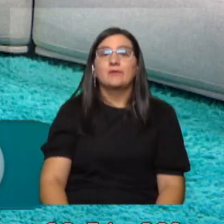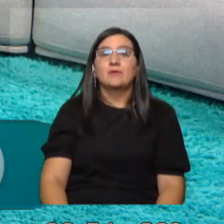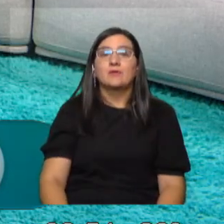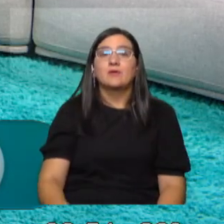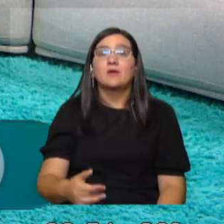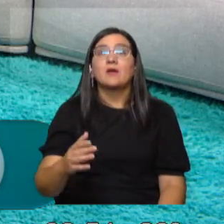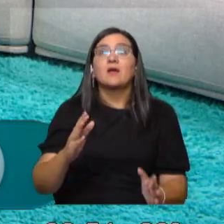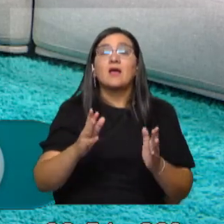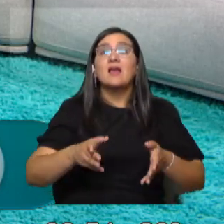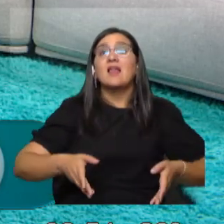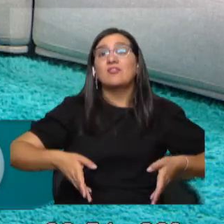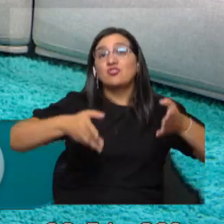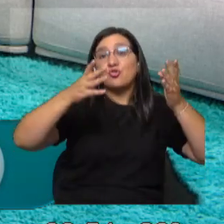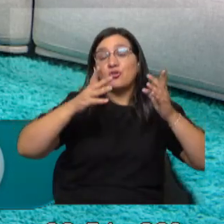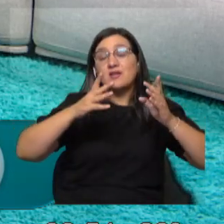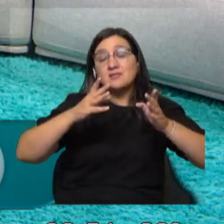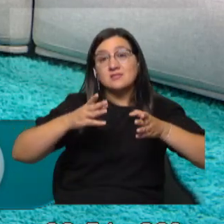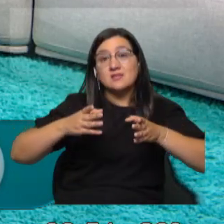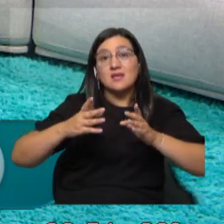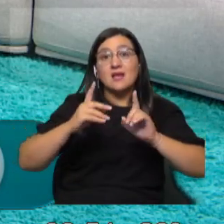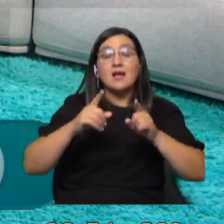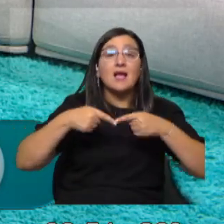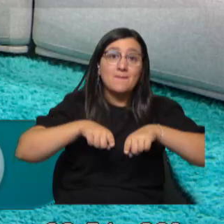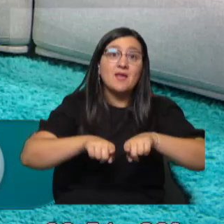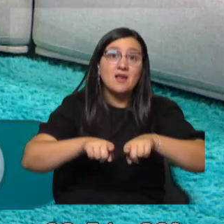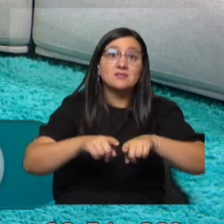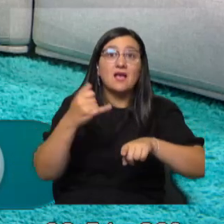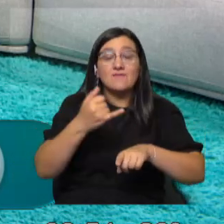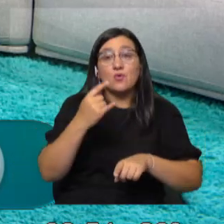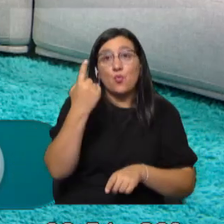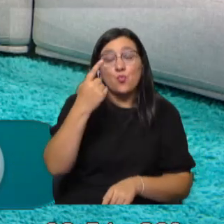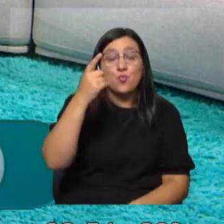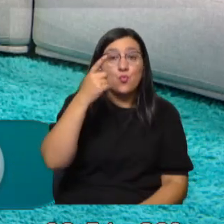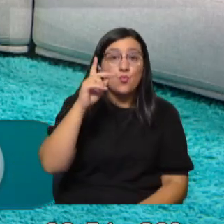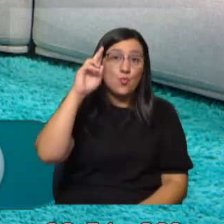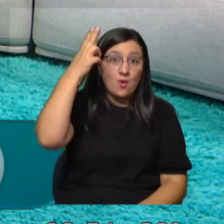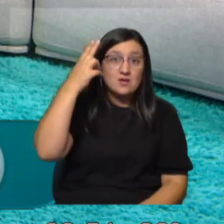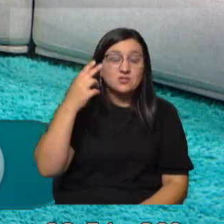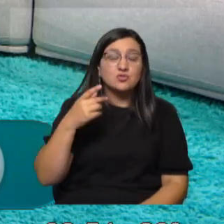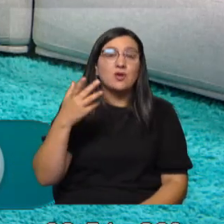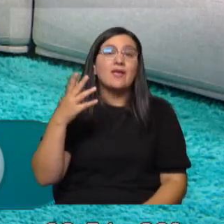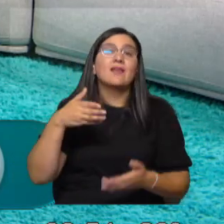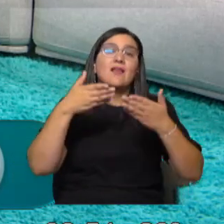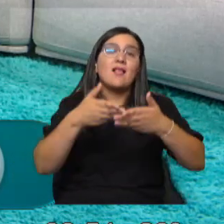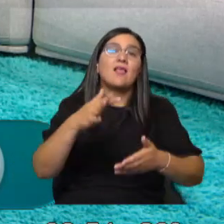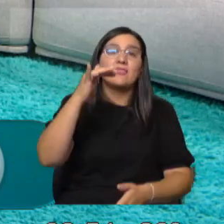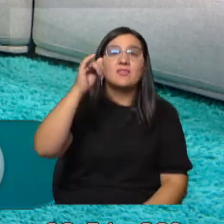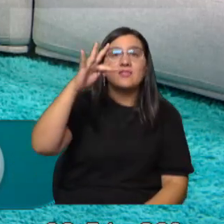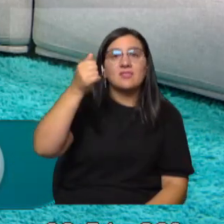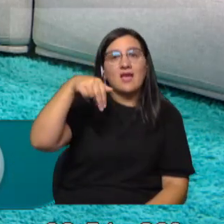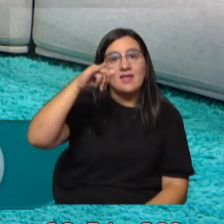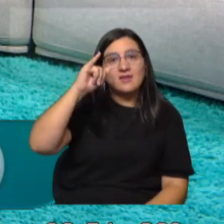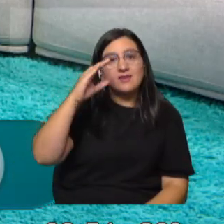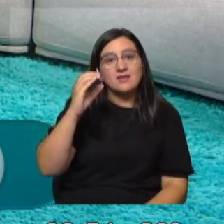había un uruguayo. En Tsunami había un uruguayo. En Titanic había un uruguayo. Ahora en los rehenes de Israel no había un